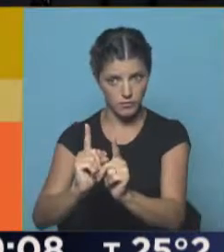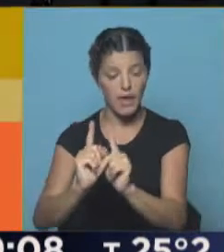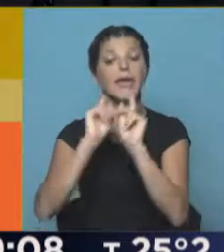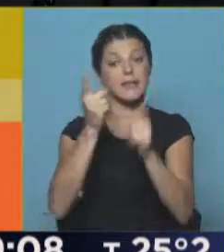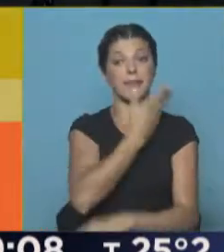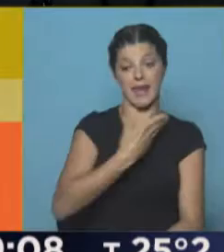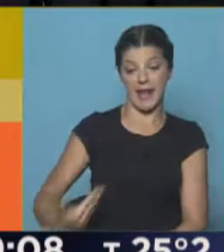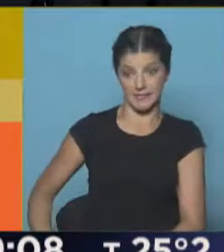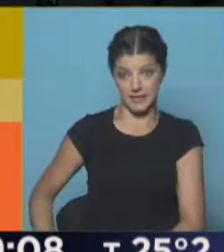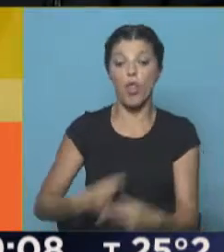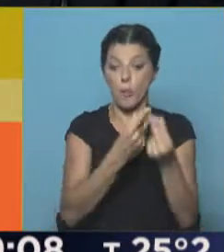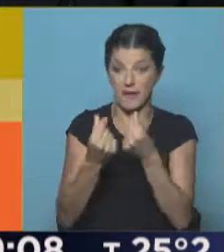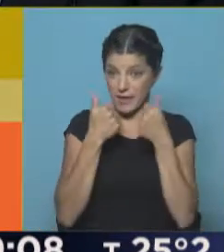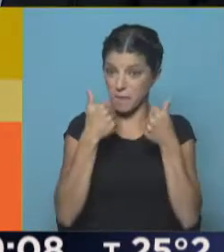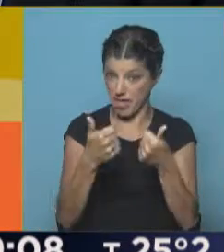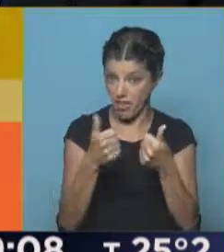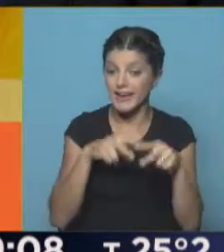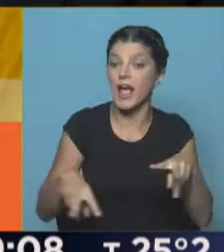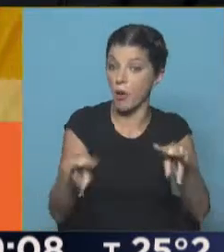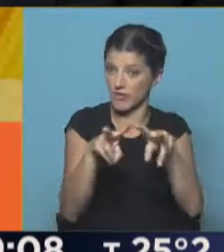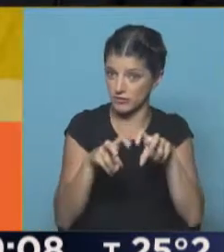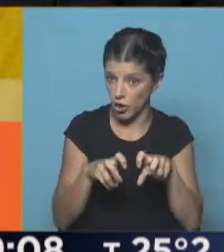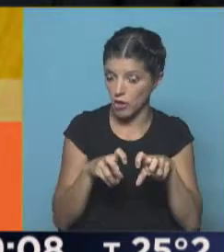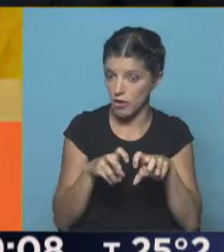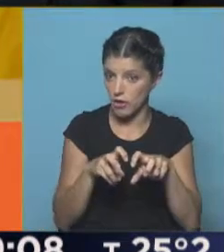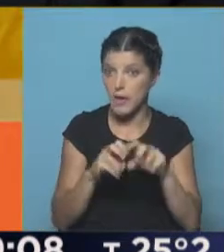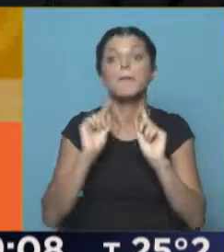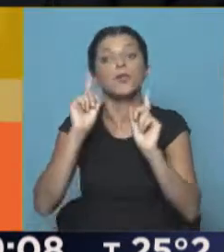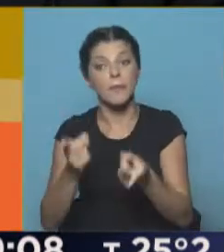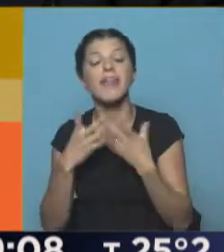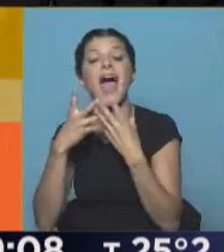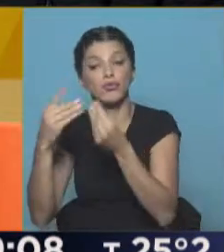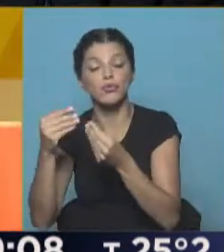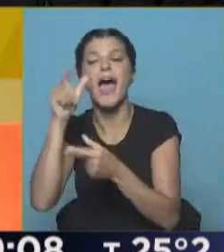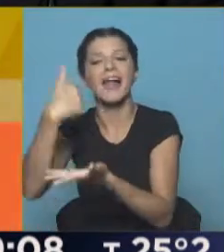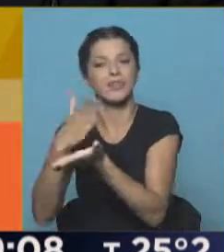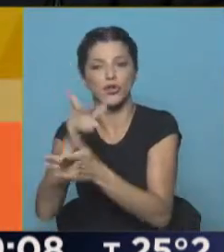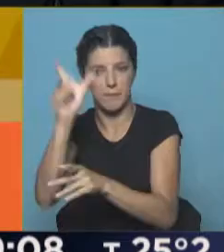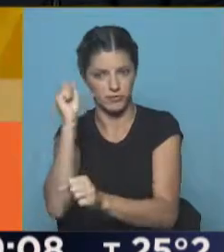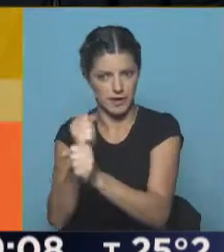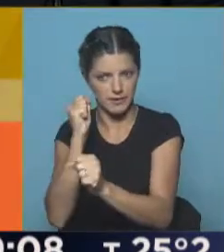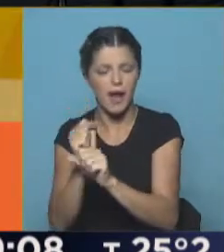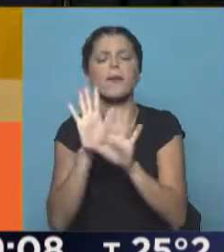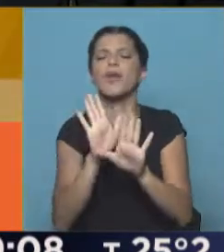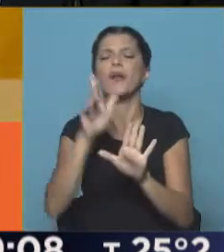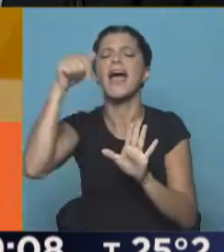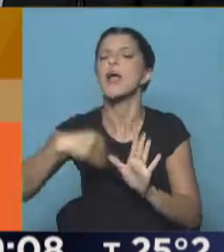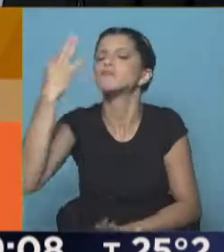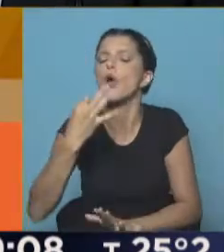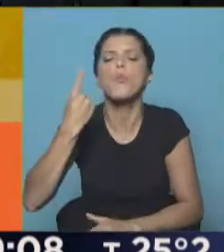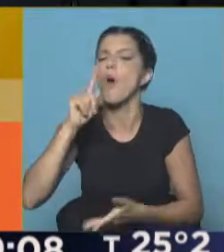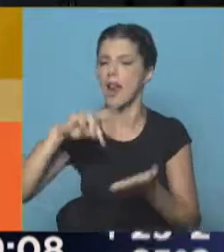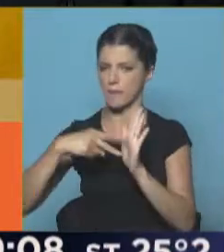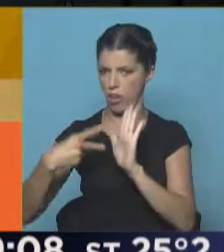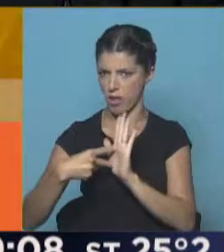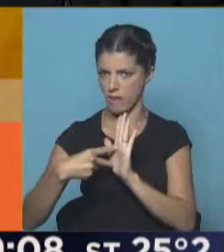Estado Nacional y además una respuesta a los trabajadores. ¿Cuál era el problema en serio que teníamos acá? ¿Por qué está